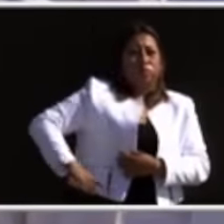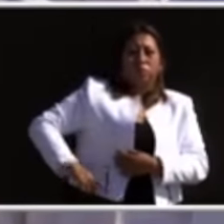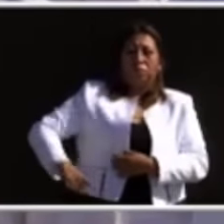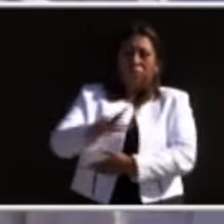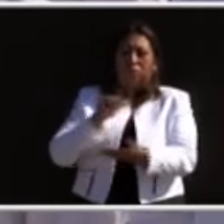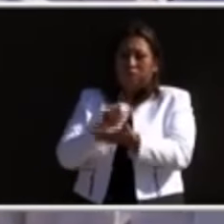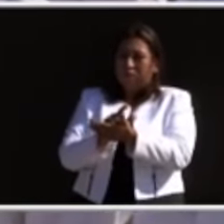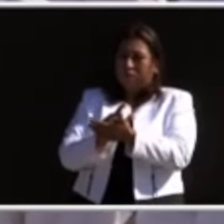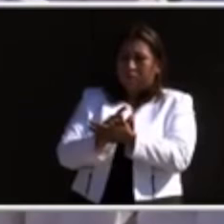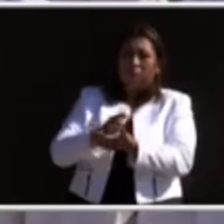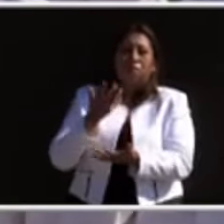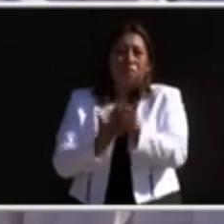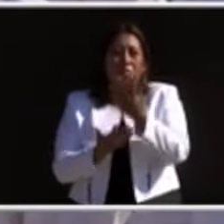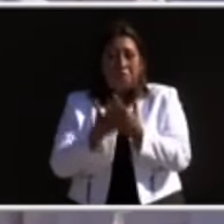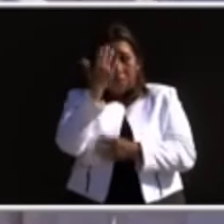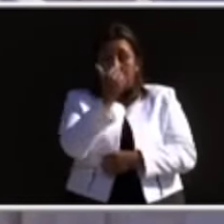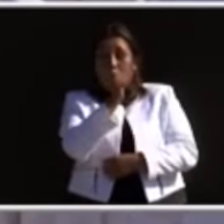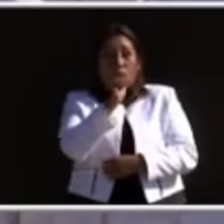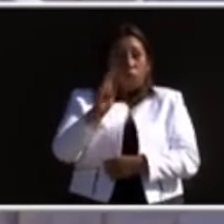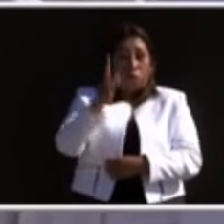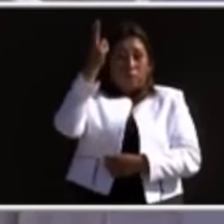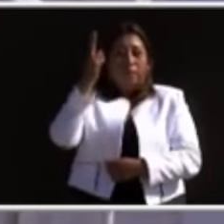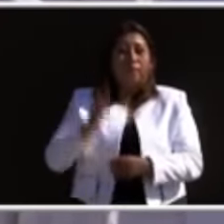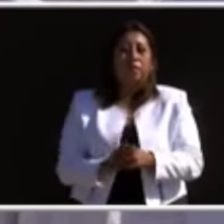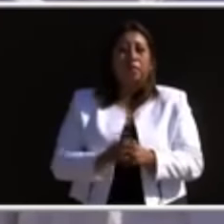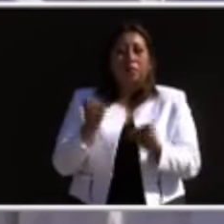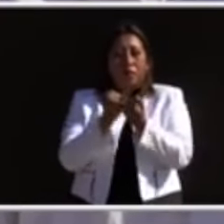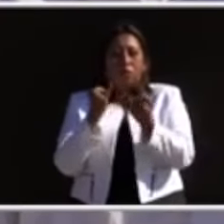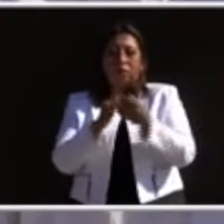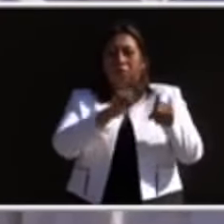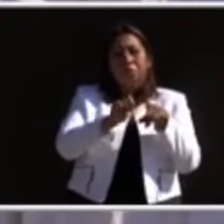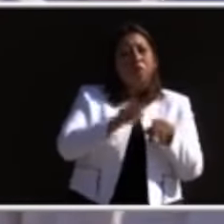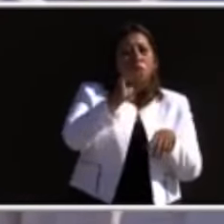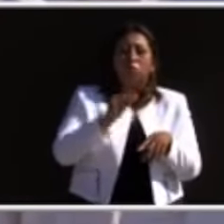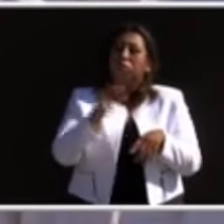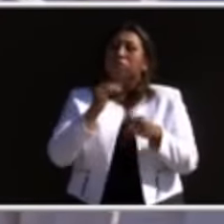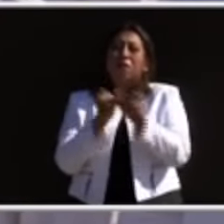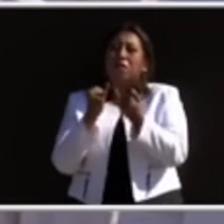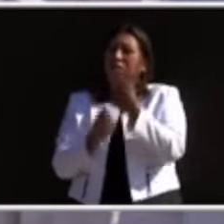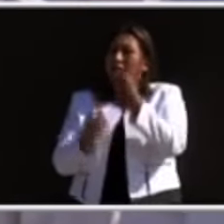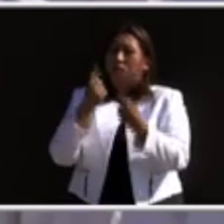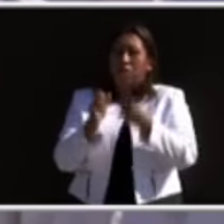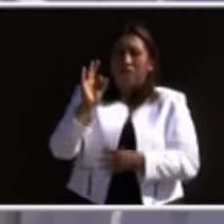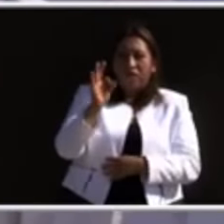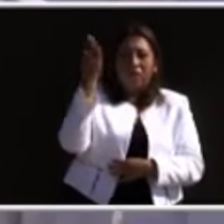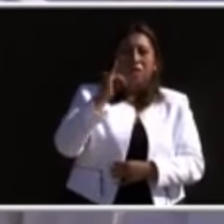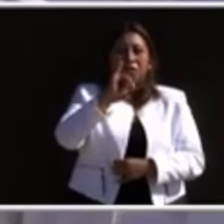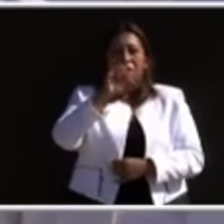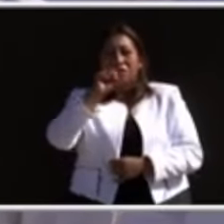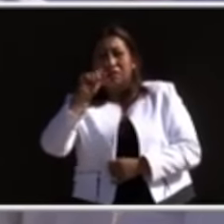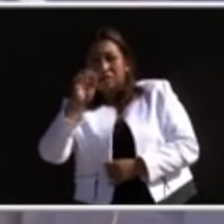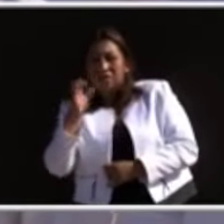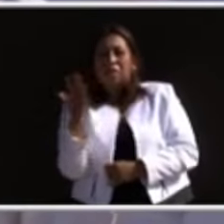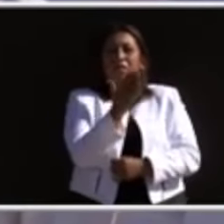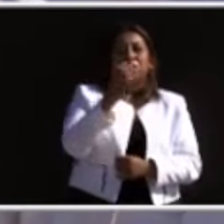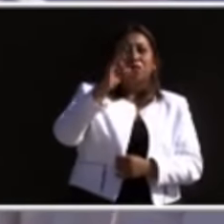Federal de Protección al Ambiente, así como en distintas instituciones federales, ISSSTE, FOVISSSTE y